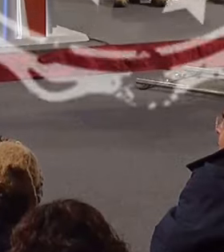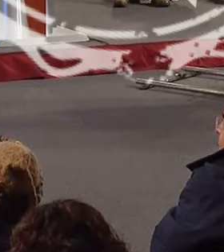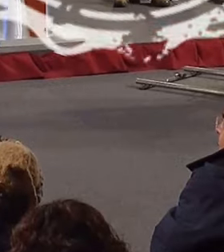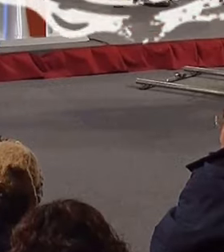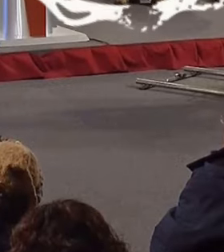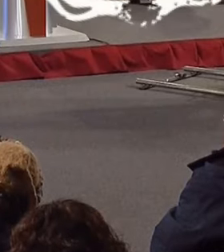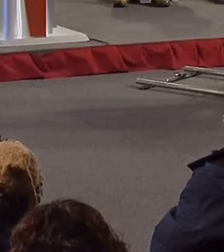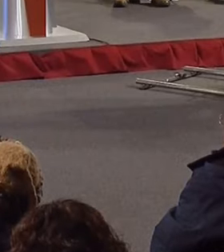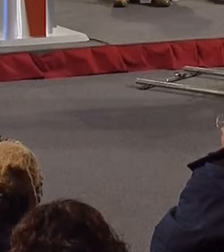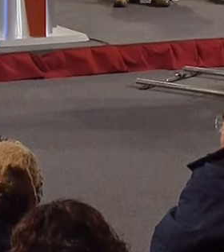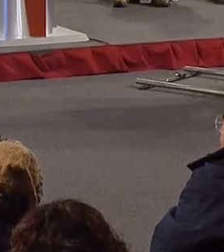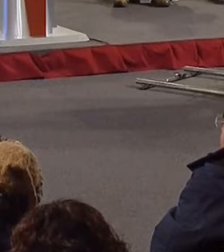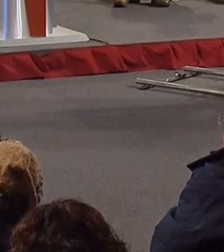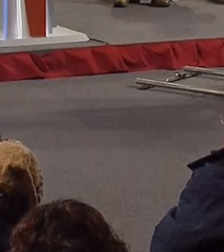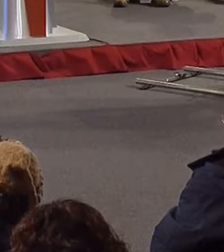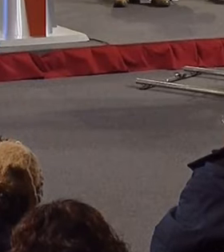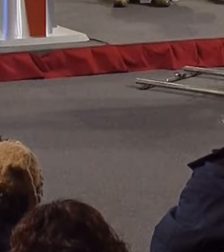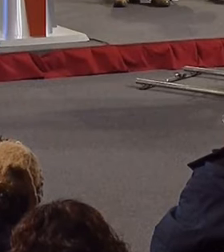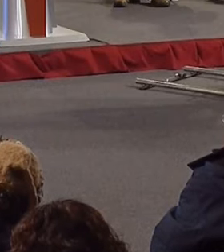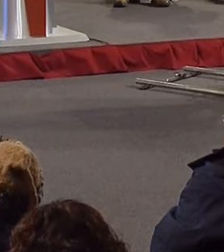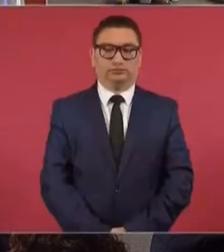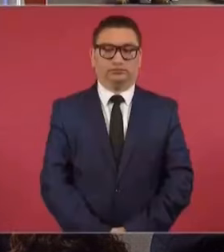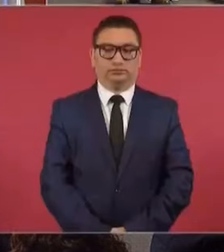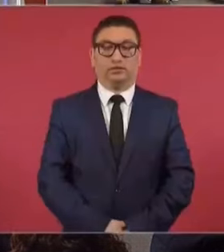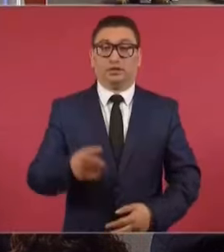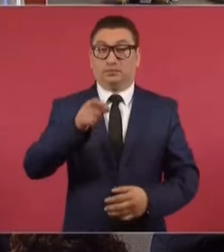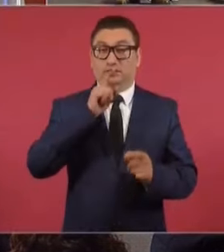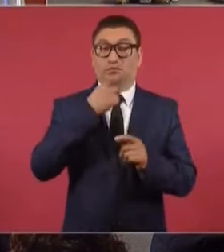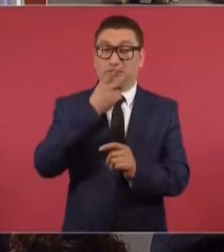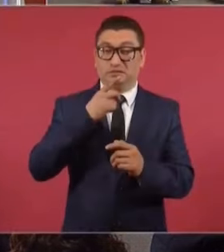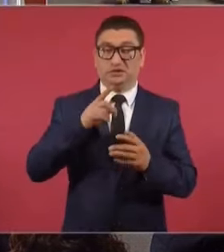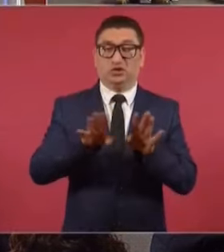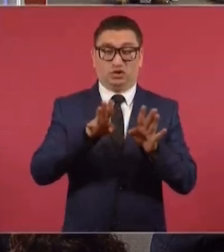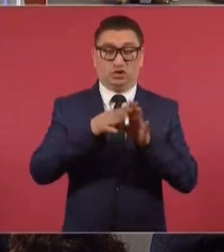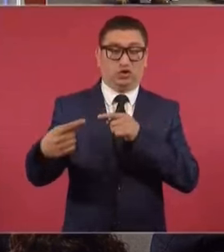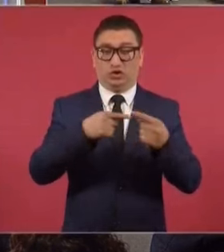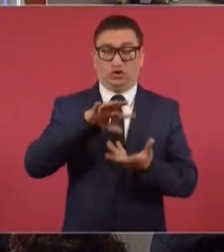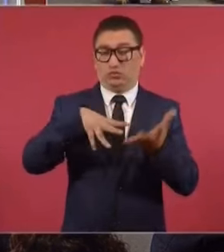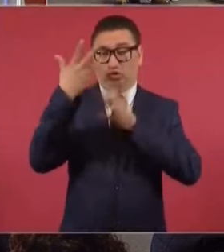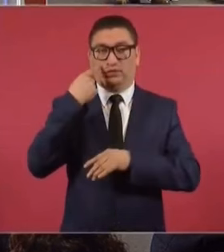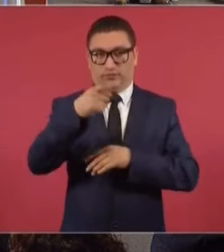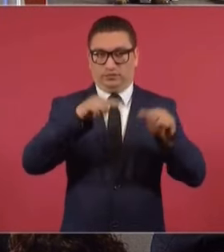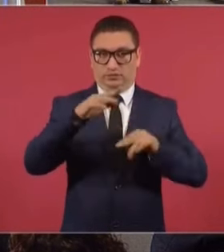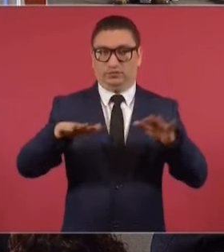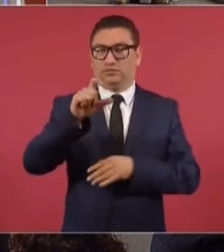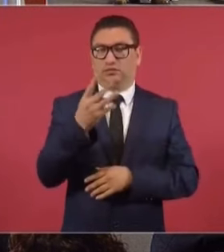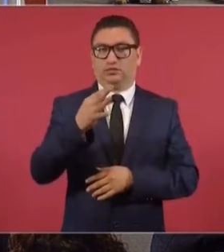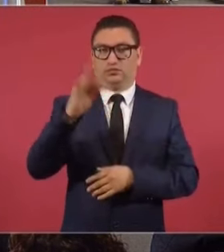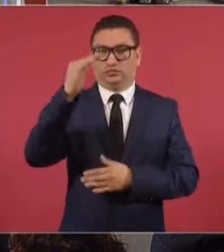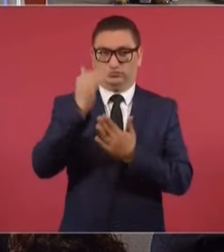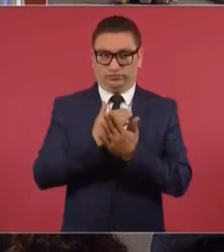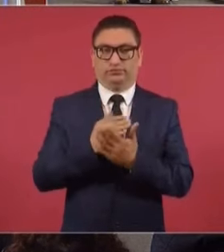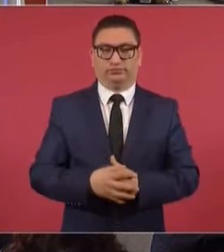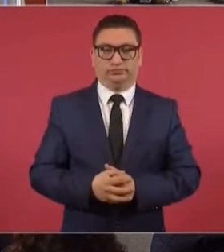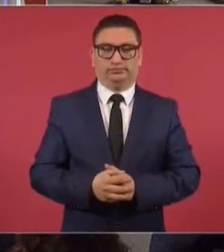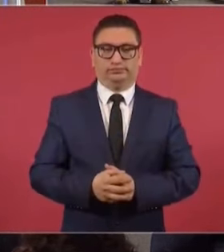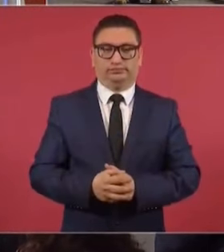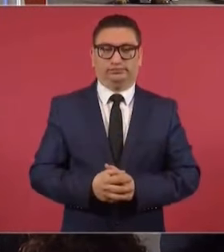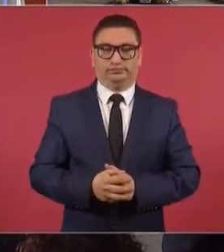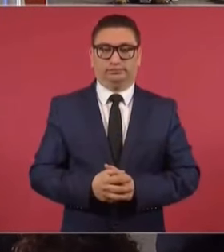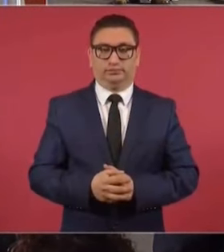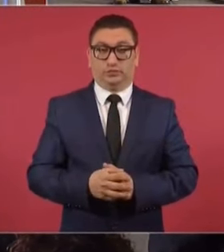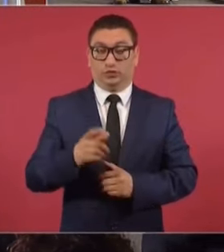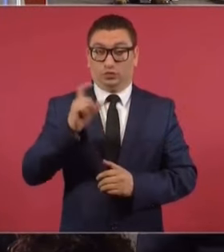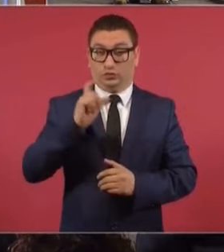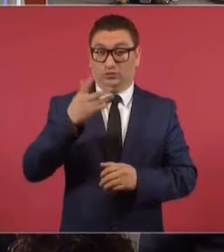también lo que dicen, ¿no? Eso es universal. Ah, la violencia. Nos preocupa mucho la violencia. A ver, la violencia. 24% menos